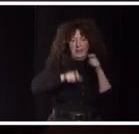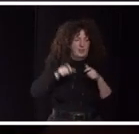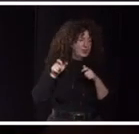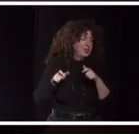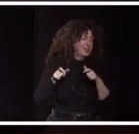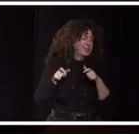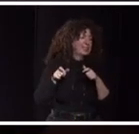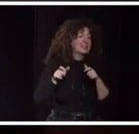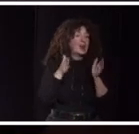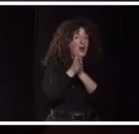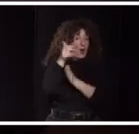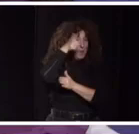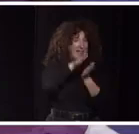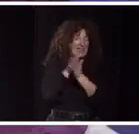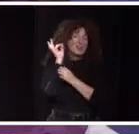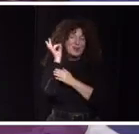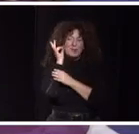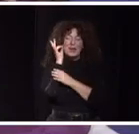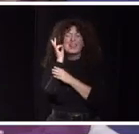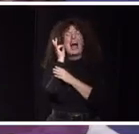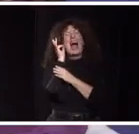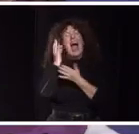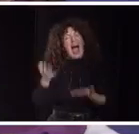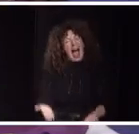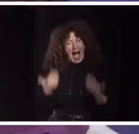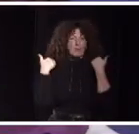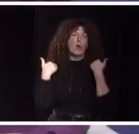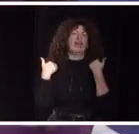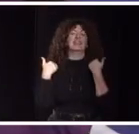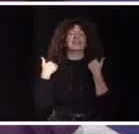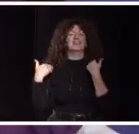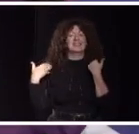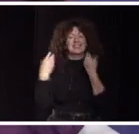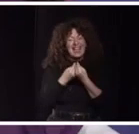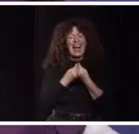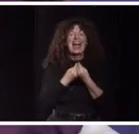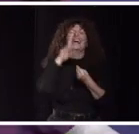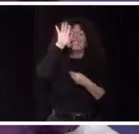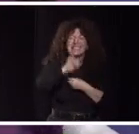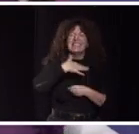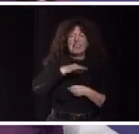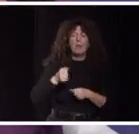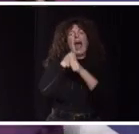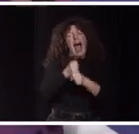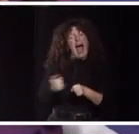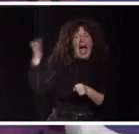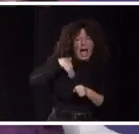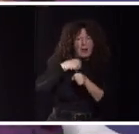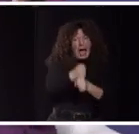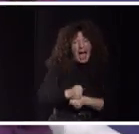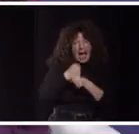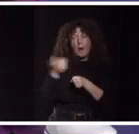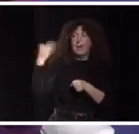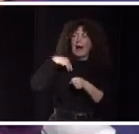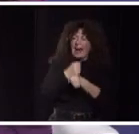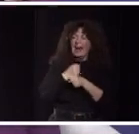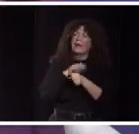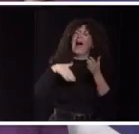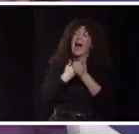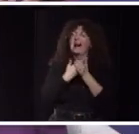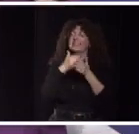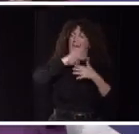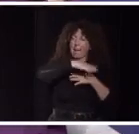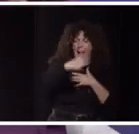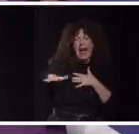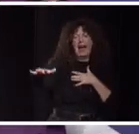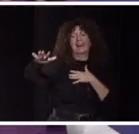Así que, compañeras y compañeros, a por ellos, si se puede, a galopar, hasta enterrarlos en el mar. ¡Sí se